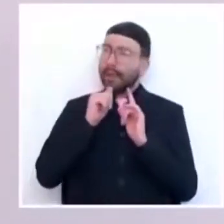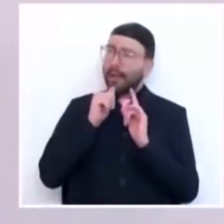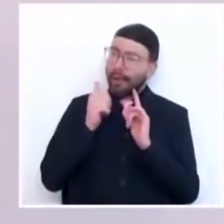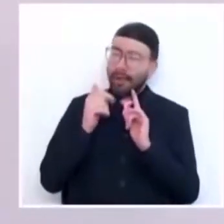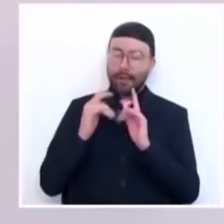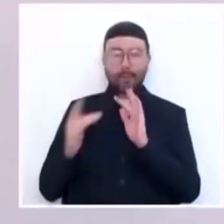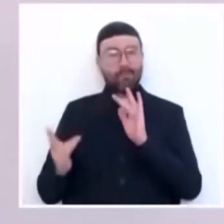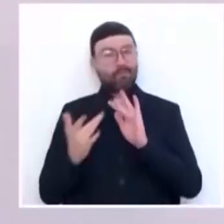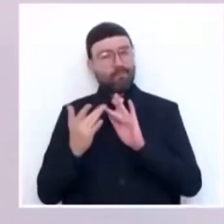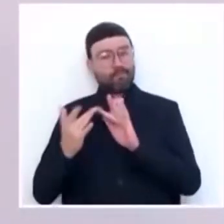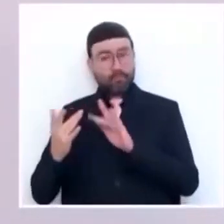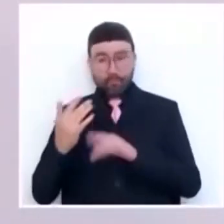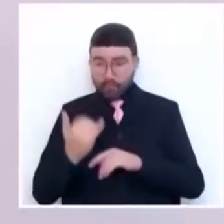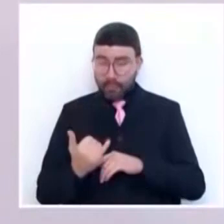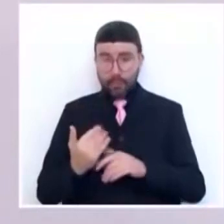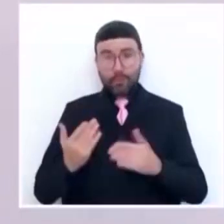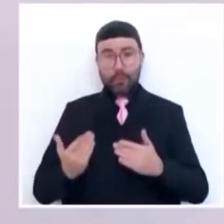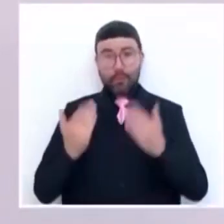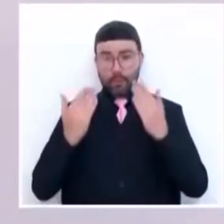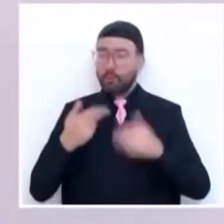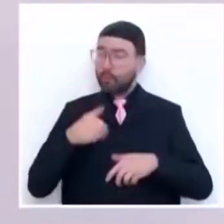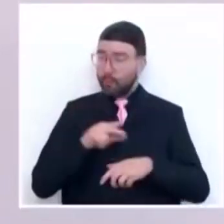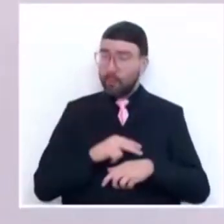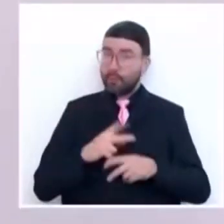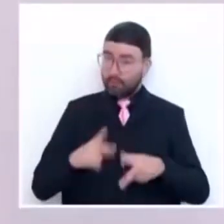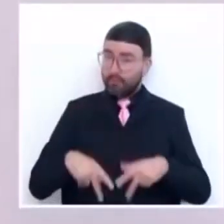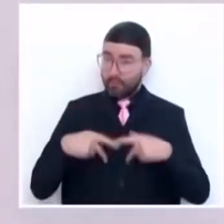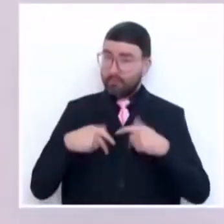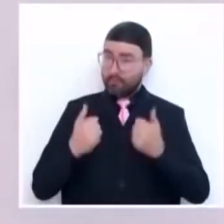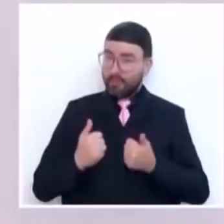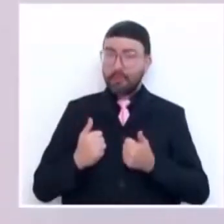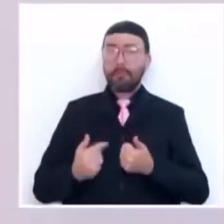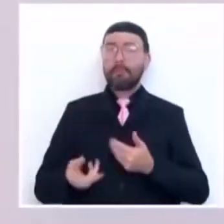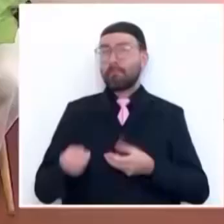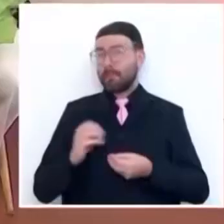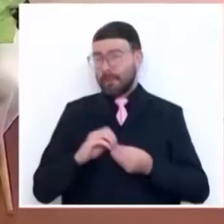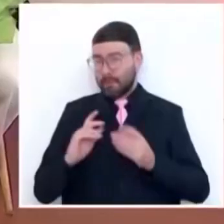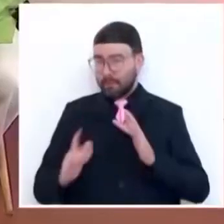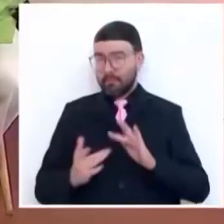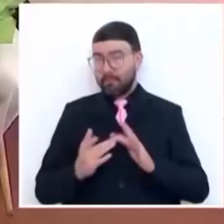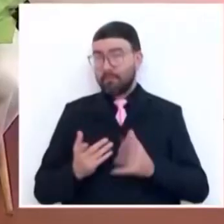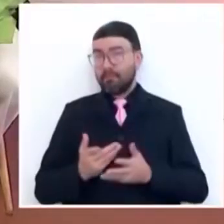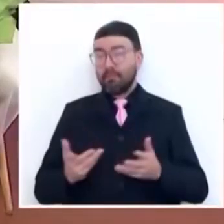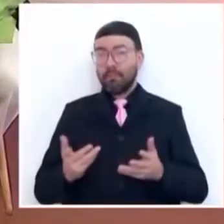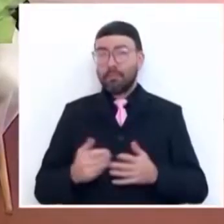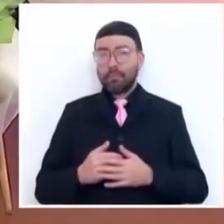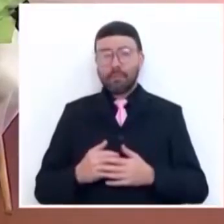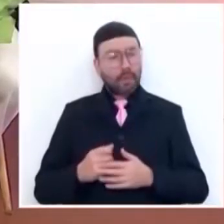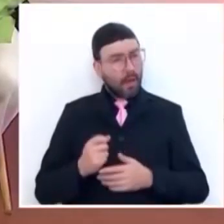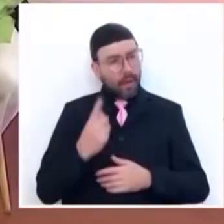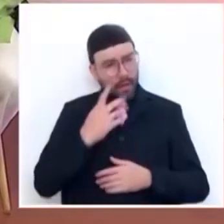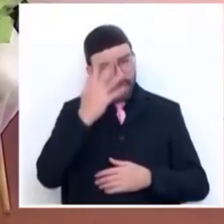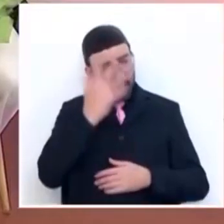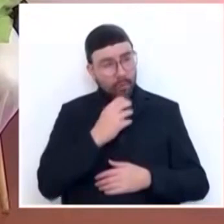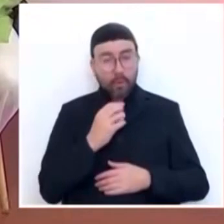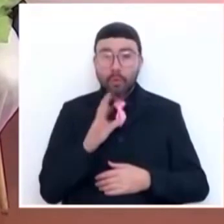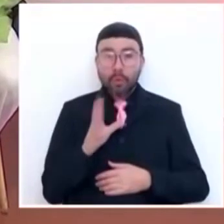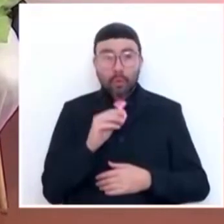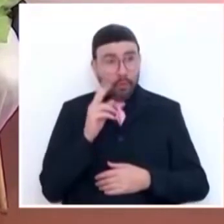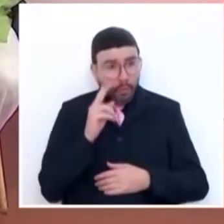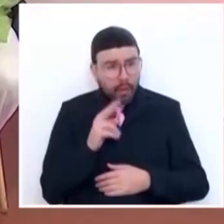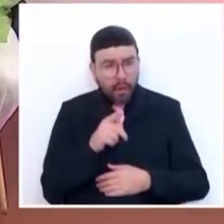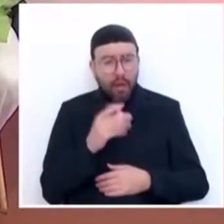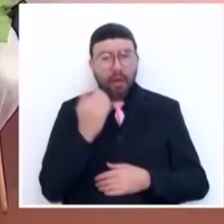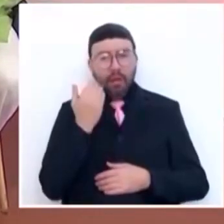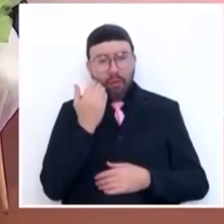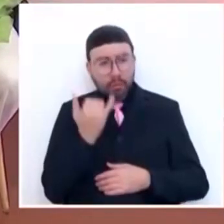no solo vivimos bien nosotros, sino que impactamos también el entorno. Qué lindo. Todo el mundo está pendiente de una